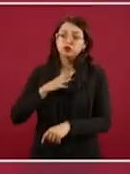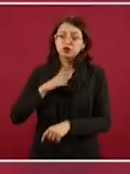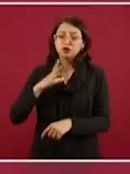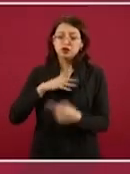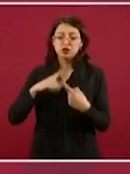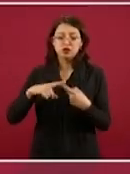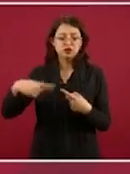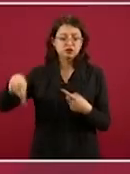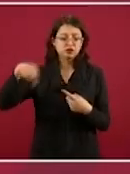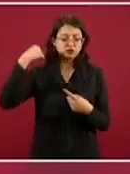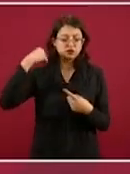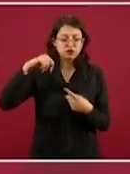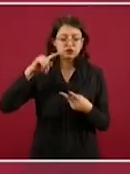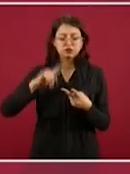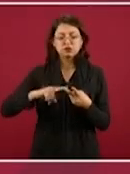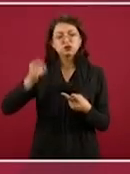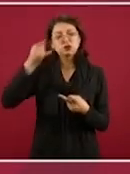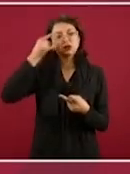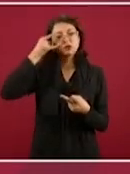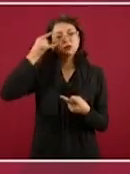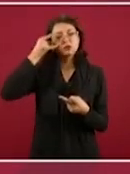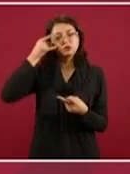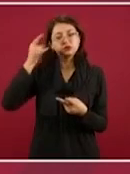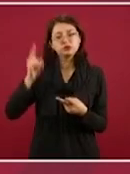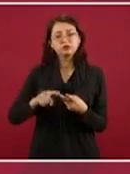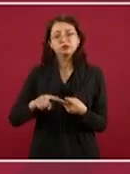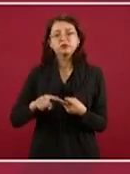Tabasco y de Campeche.